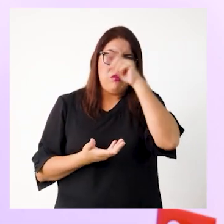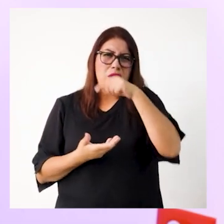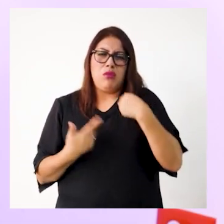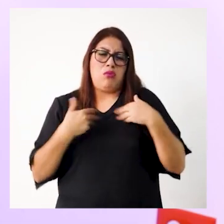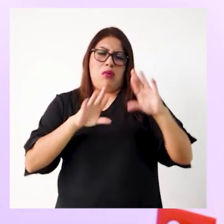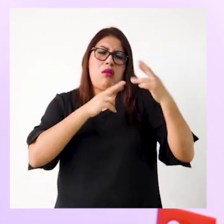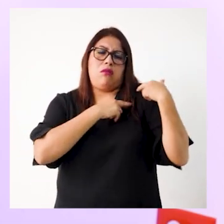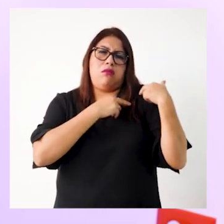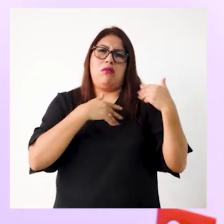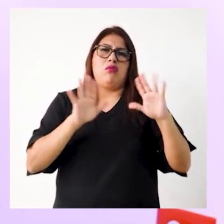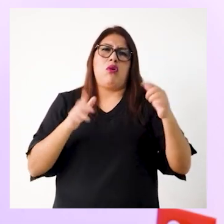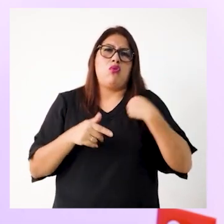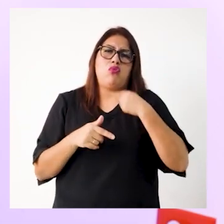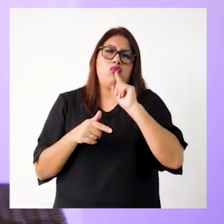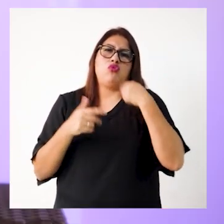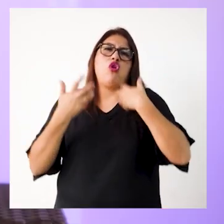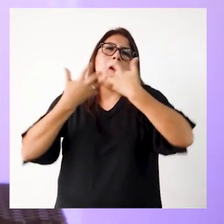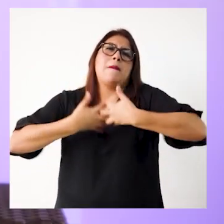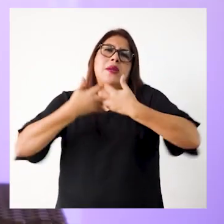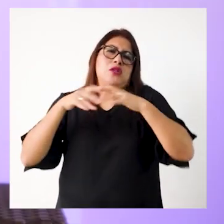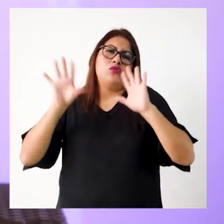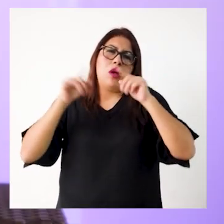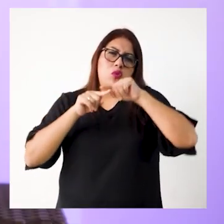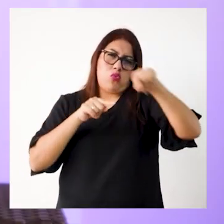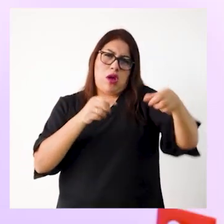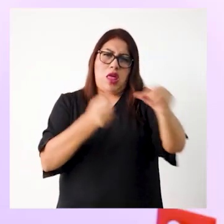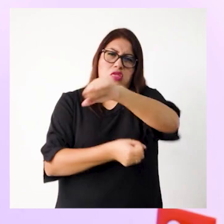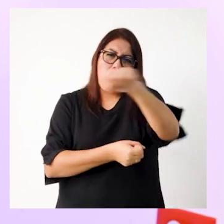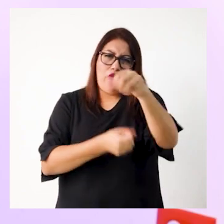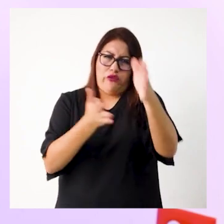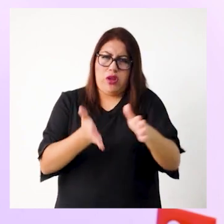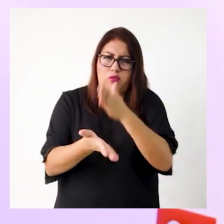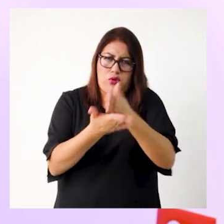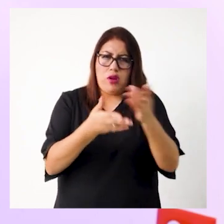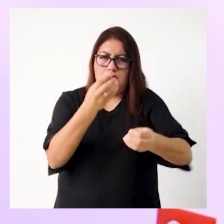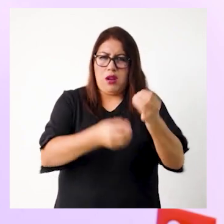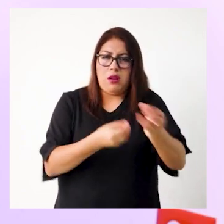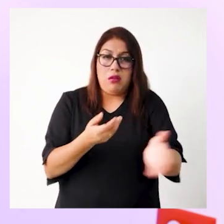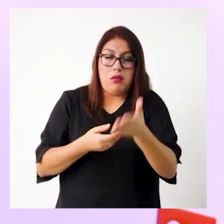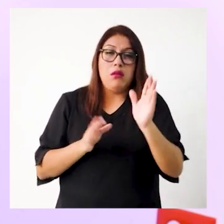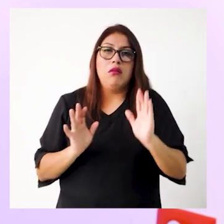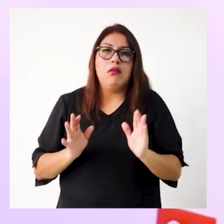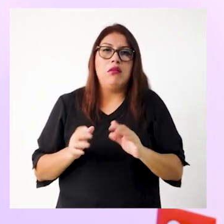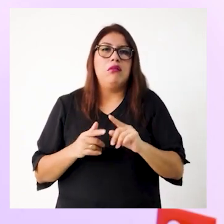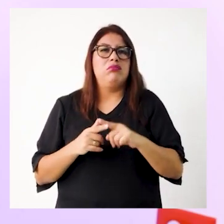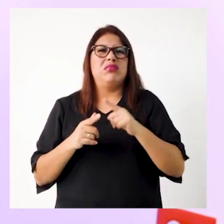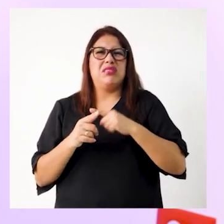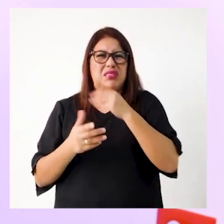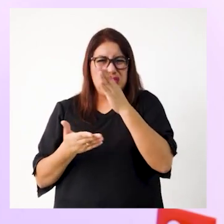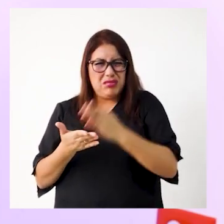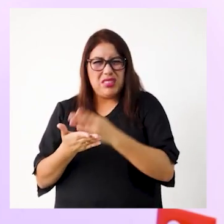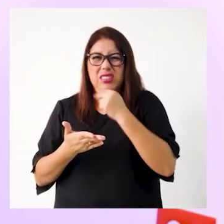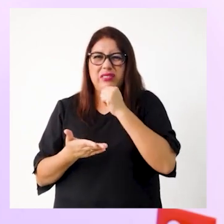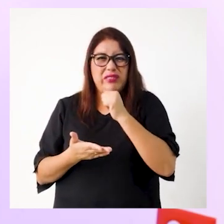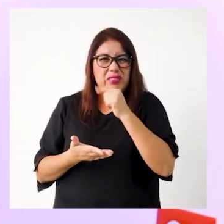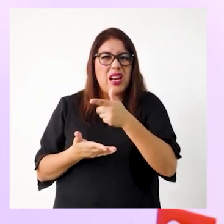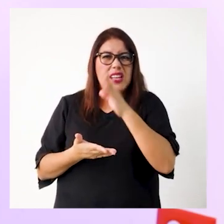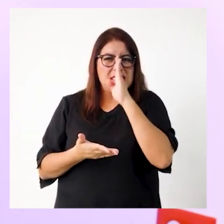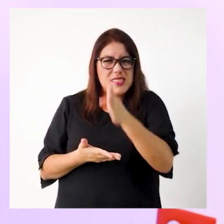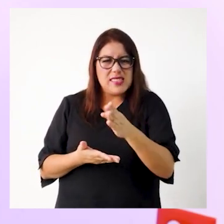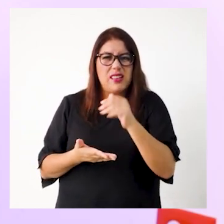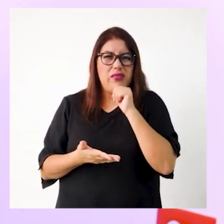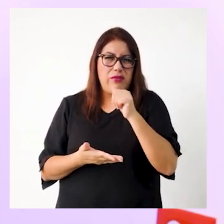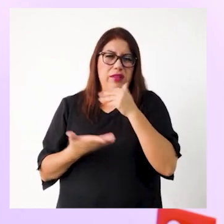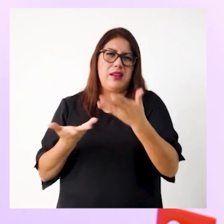No, yo no tengo responsabilidad, repito, soy intermediario. Entonces, cuando se les quiere regular, salen los defensores oficiosos de estas plataformas que